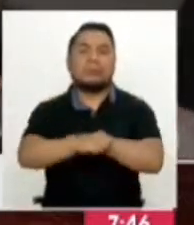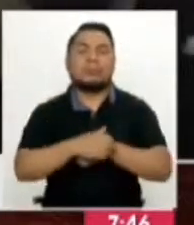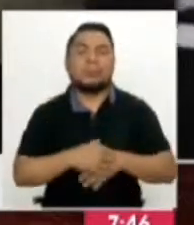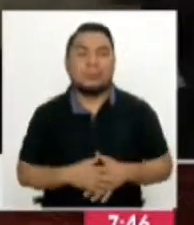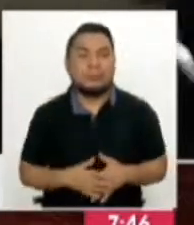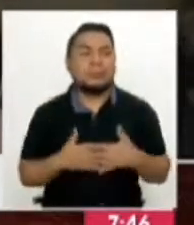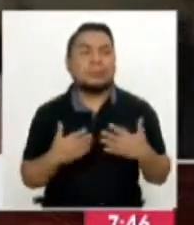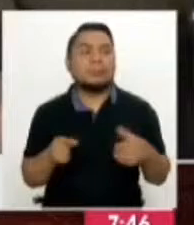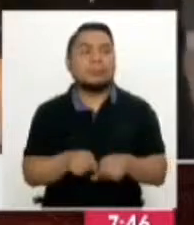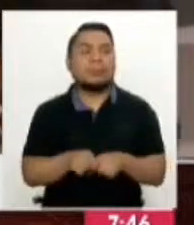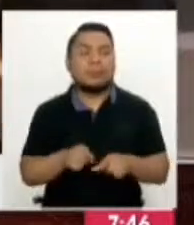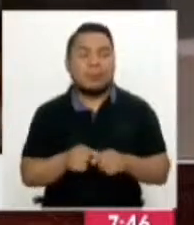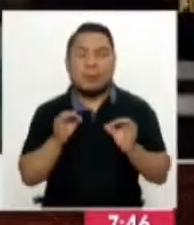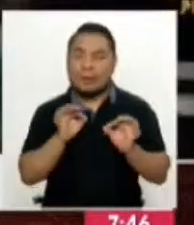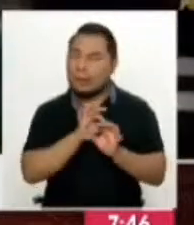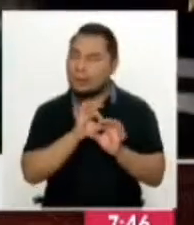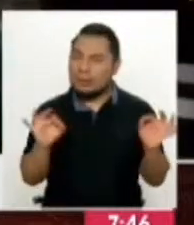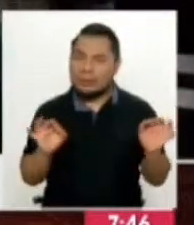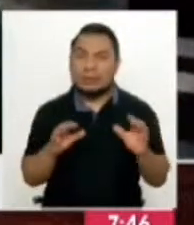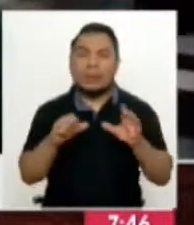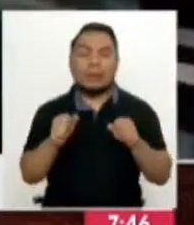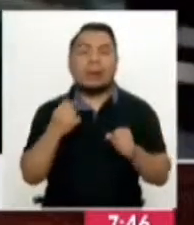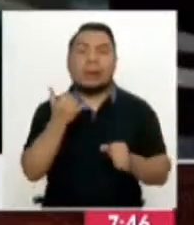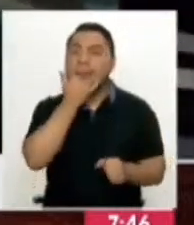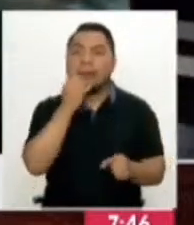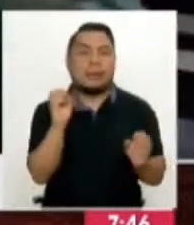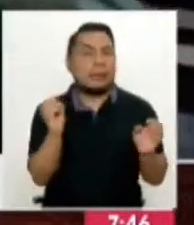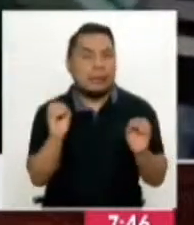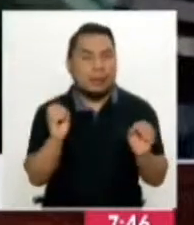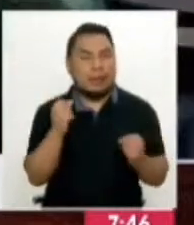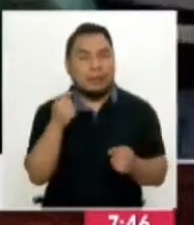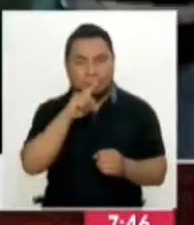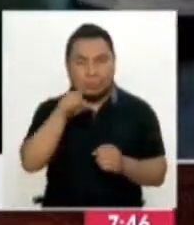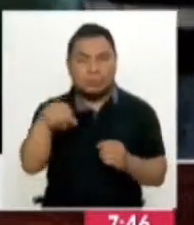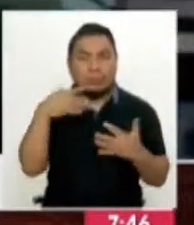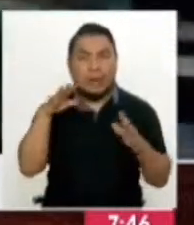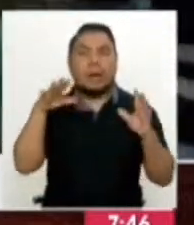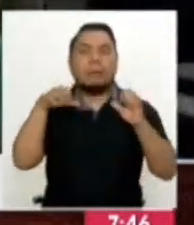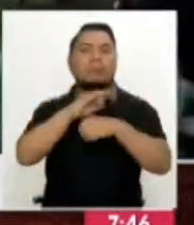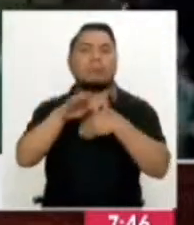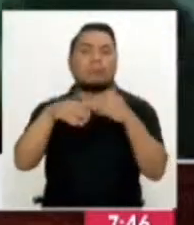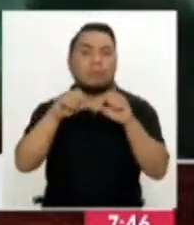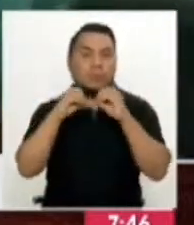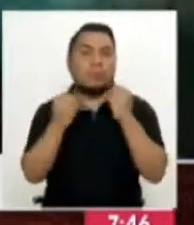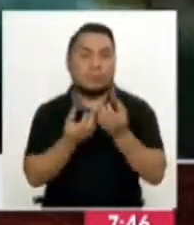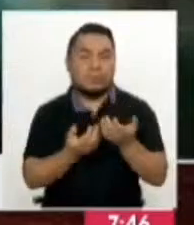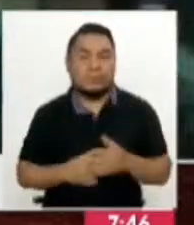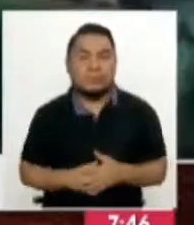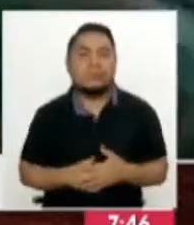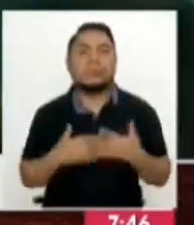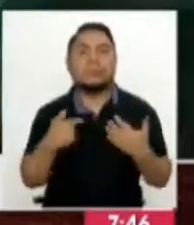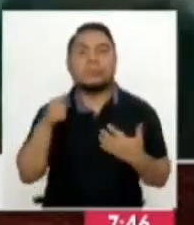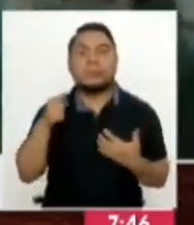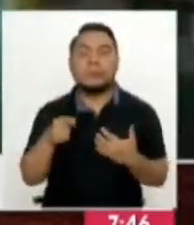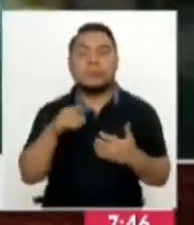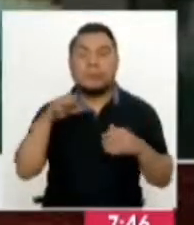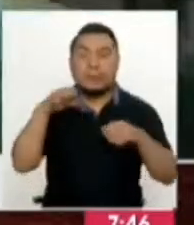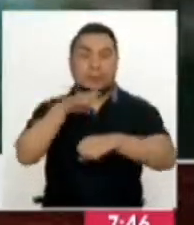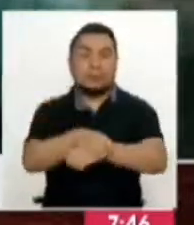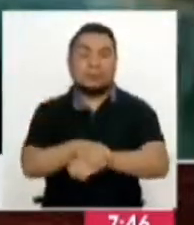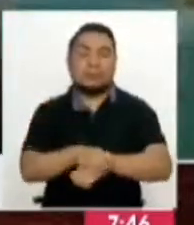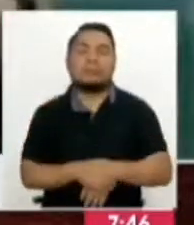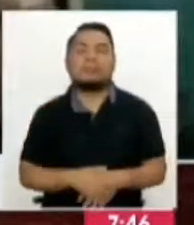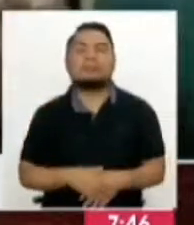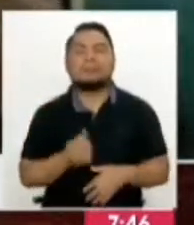de manera impecable, prácticamente para tratar de captar o capturar a toda la organización. Y en medio de esas